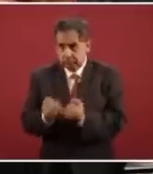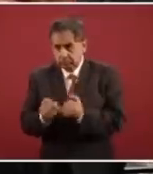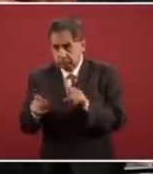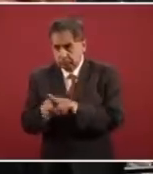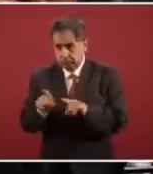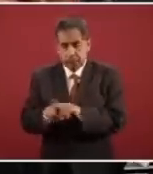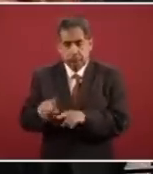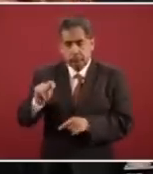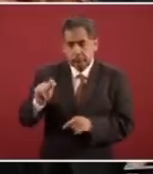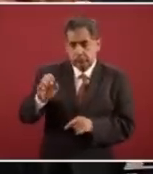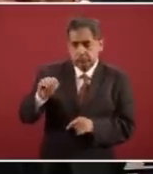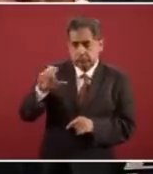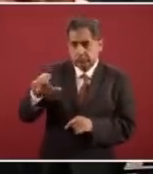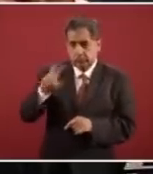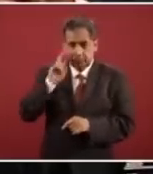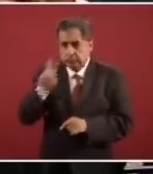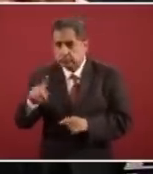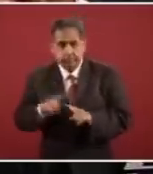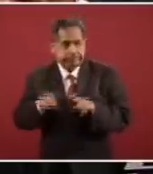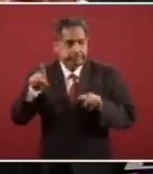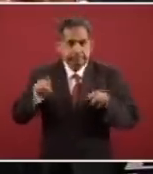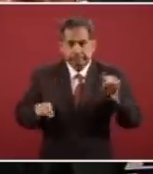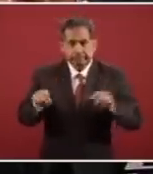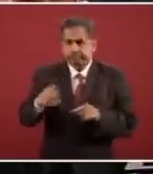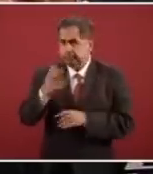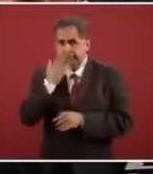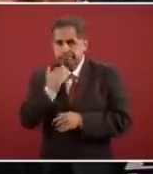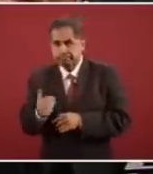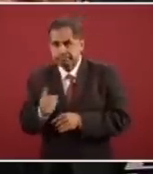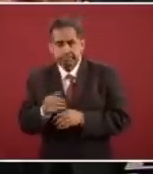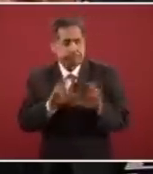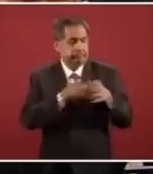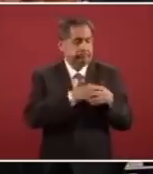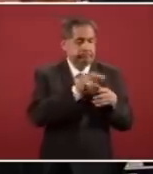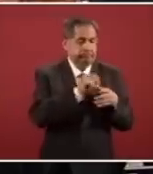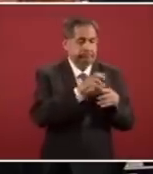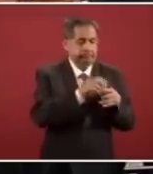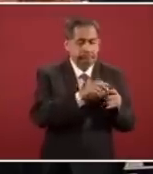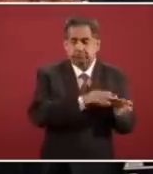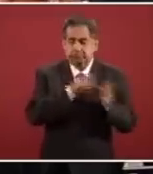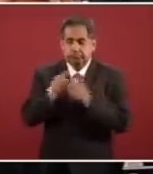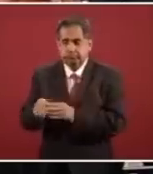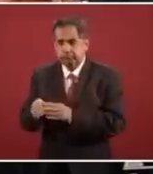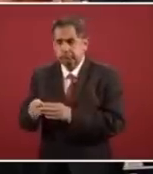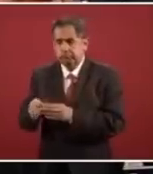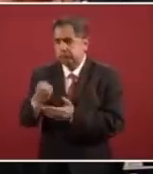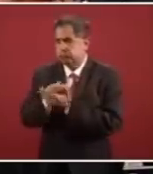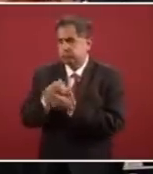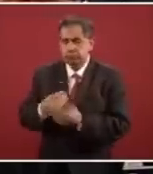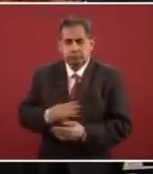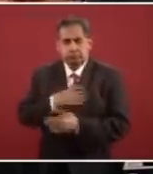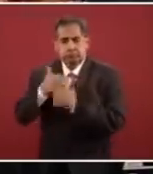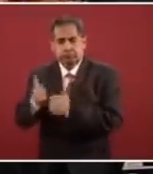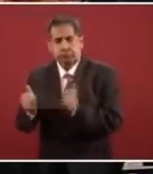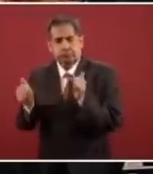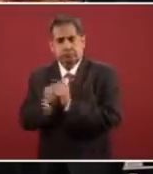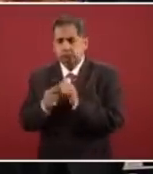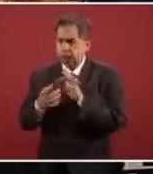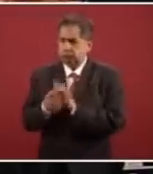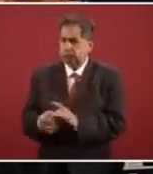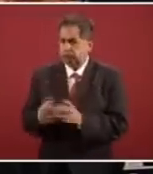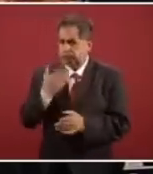historia? Porque no vemos una diferencia entre la política neoliberal y la economía de bienestar con rectoría del